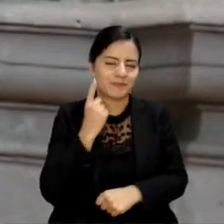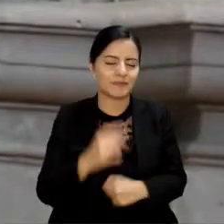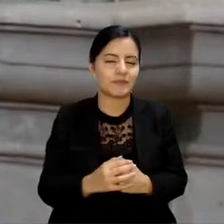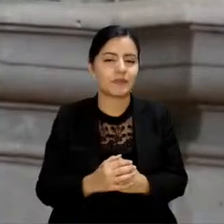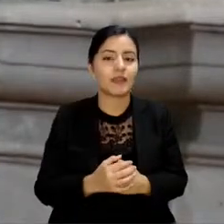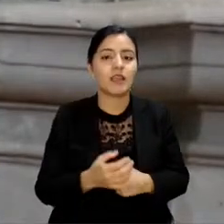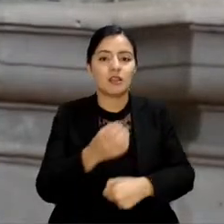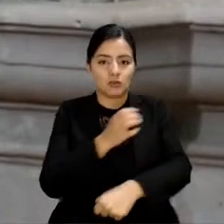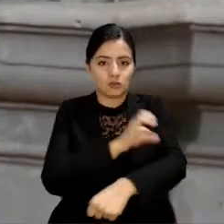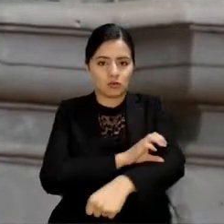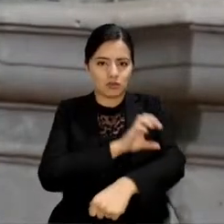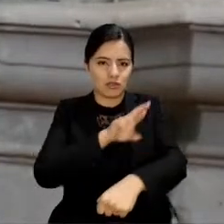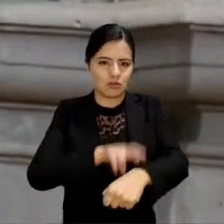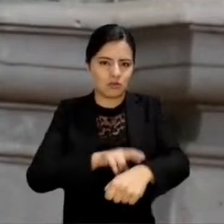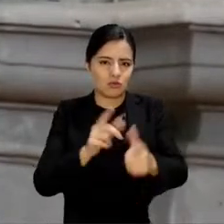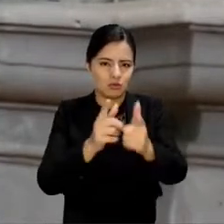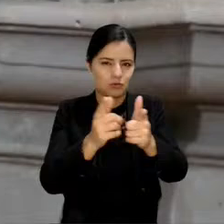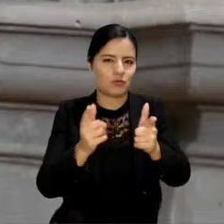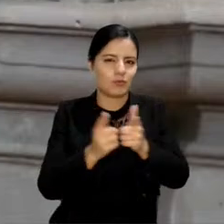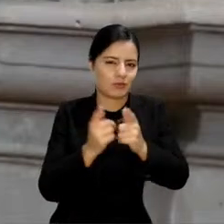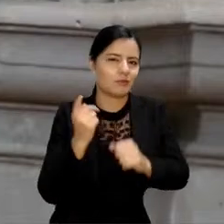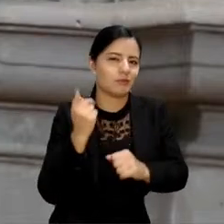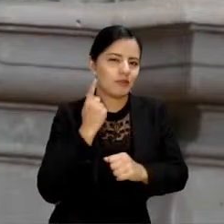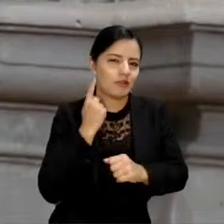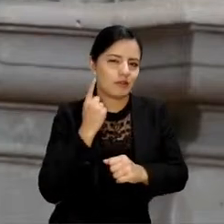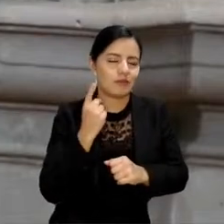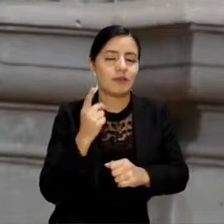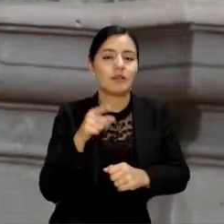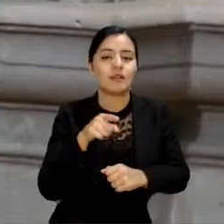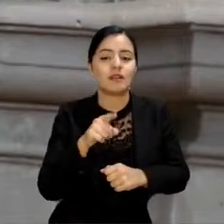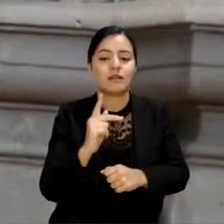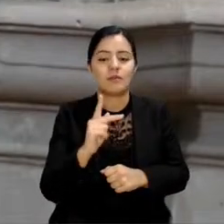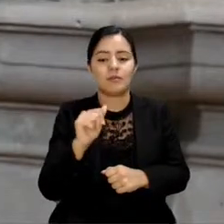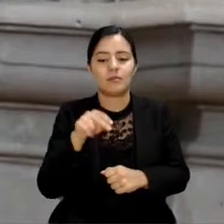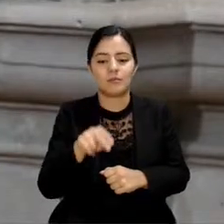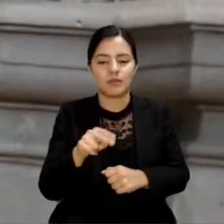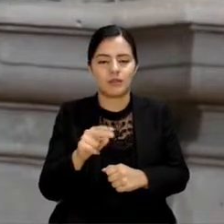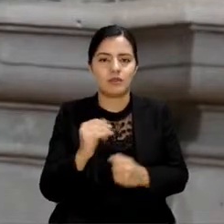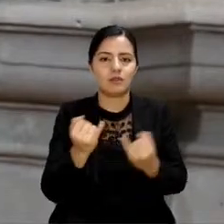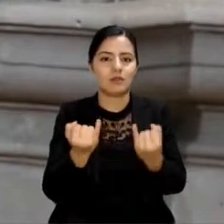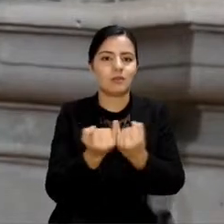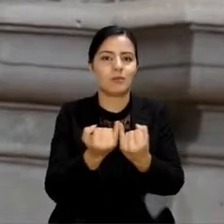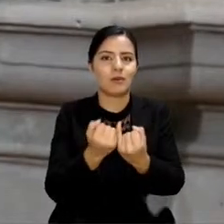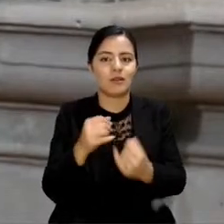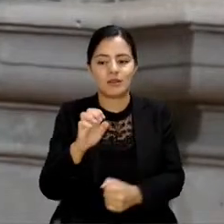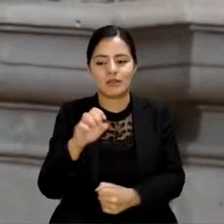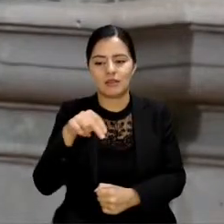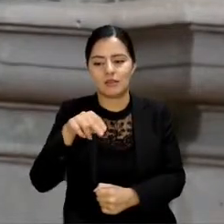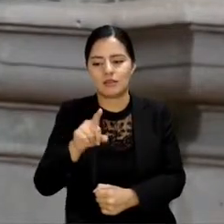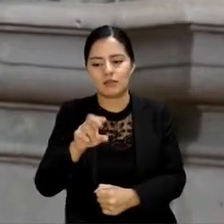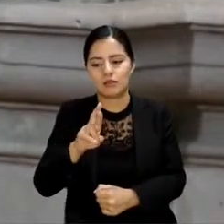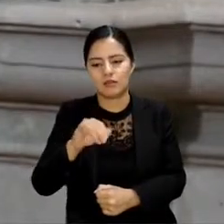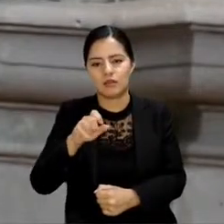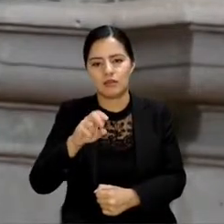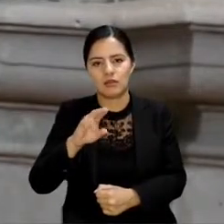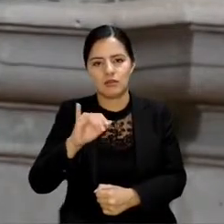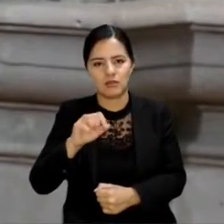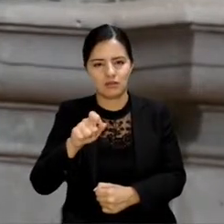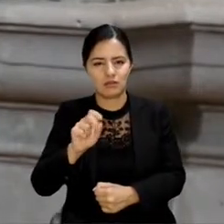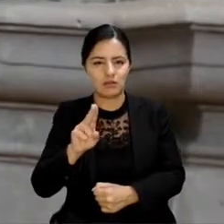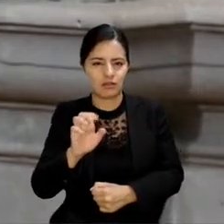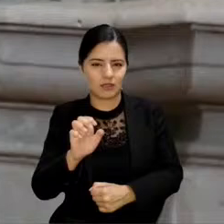A nombre del coordinador del Grupo Parlamentario de Acción Nacional, diputado Enrique Vargas del Villar, y del mío propio, sometemos